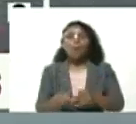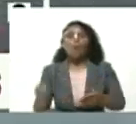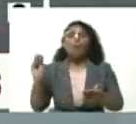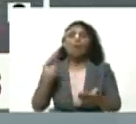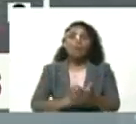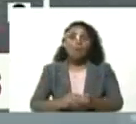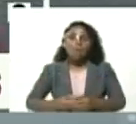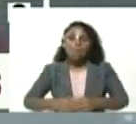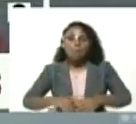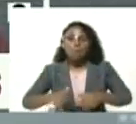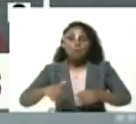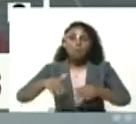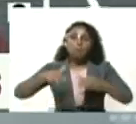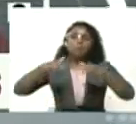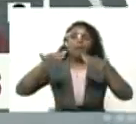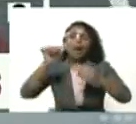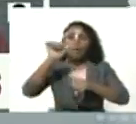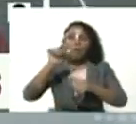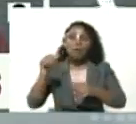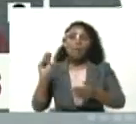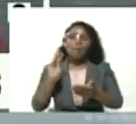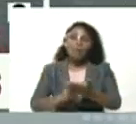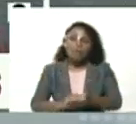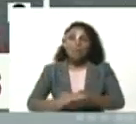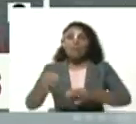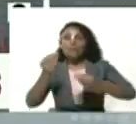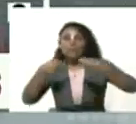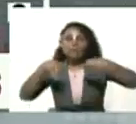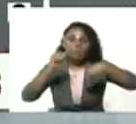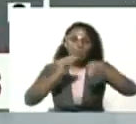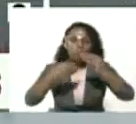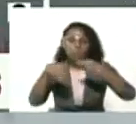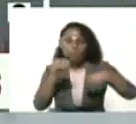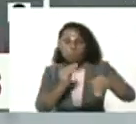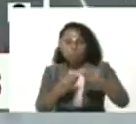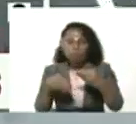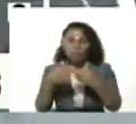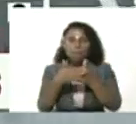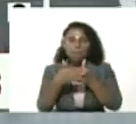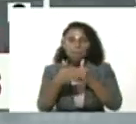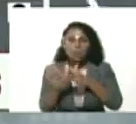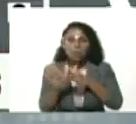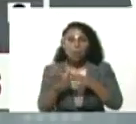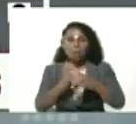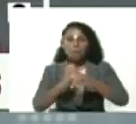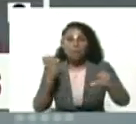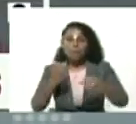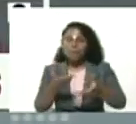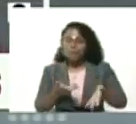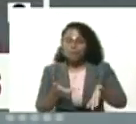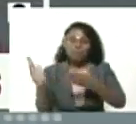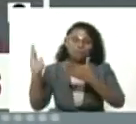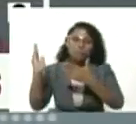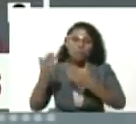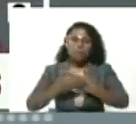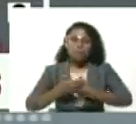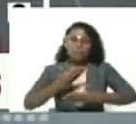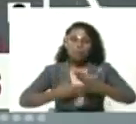vez, poner los aditivos, los químicos, y luego abrir las tuberías y darle el